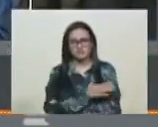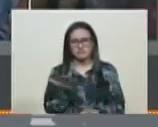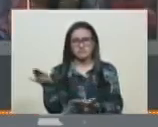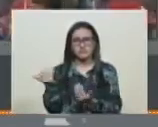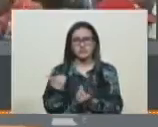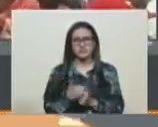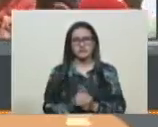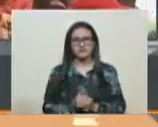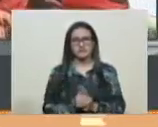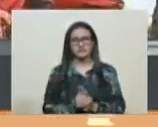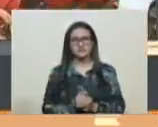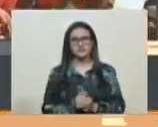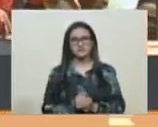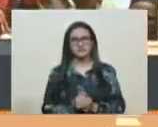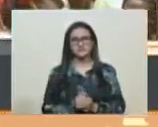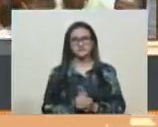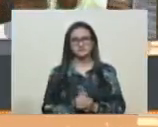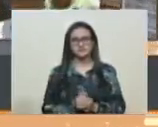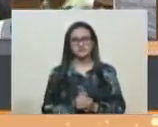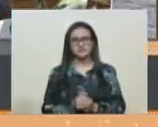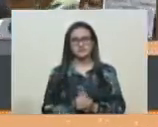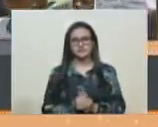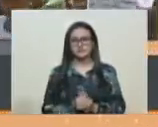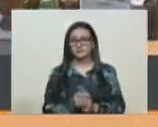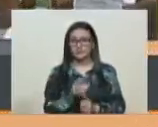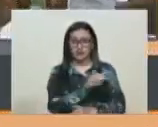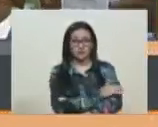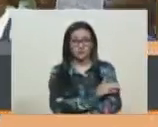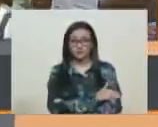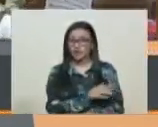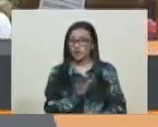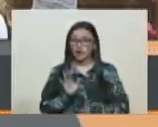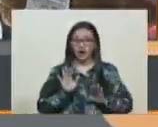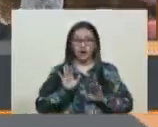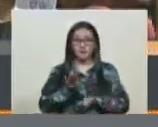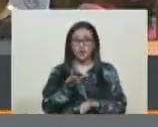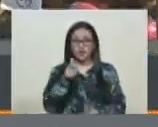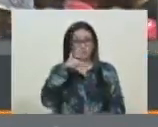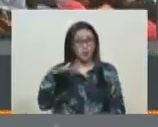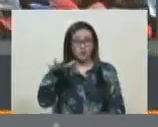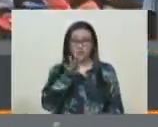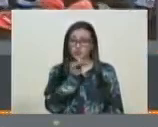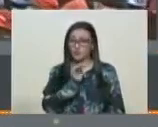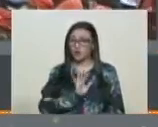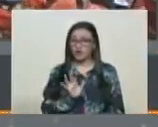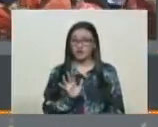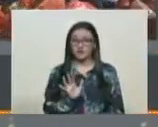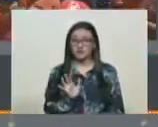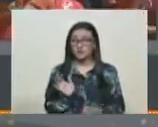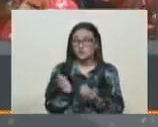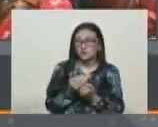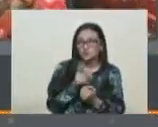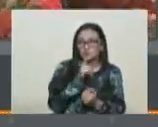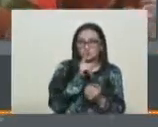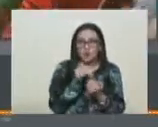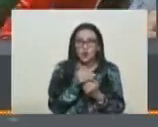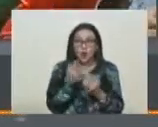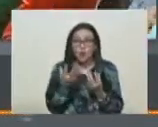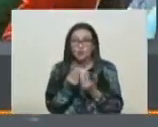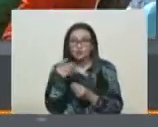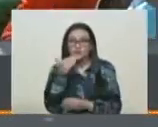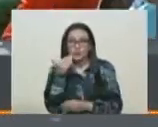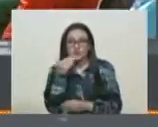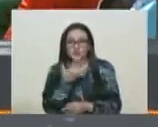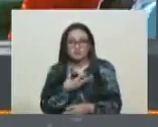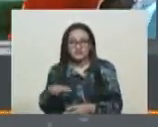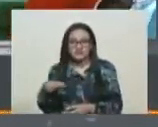derecha que no cuenta con el respaldo de nuestro pueblo fue a esconderse en los pantalones del señor Donald Trump a